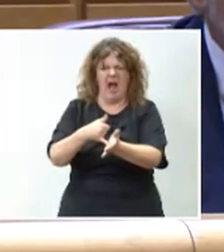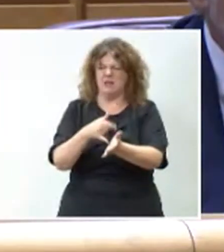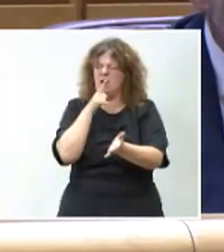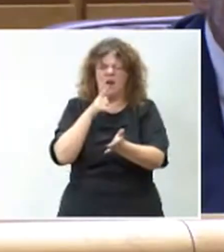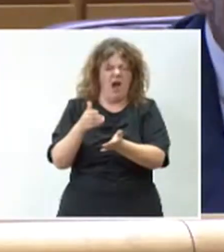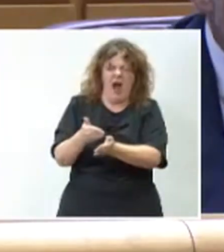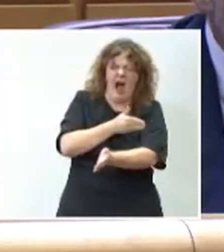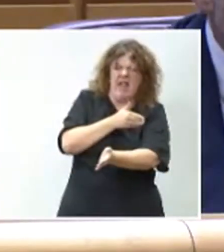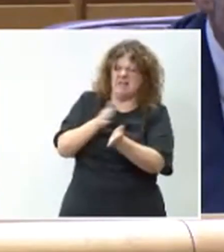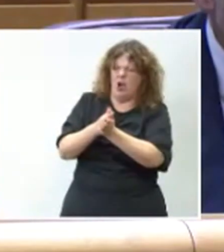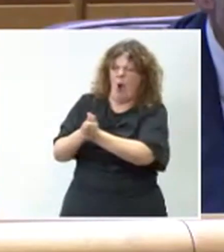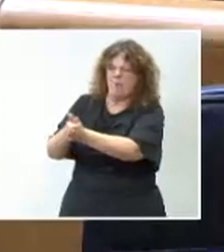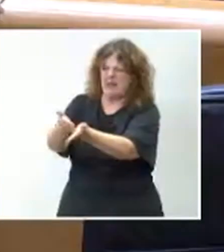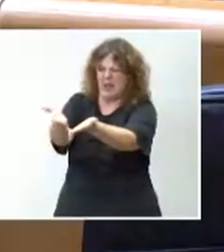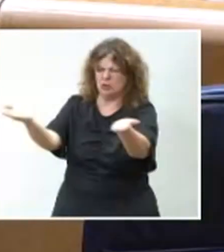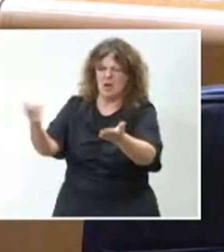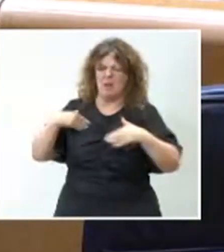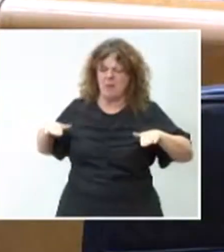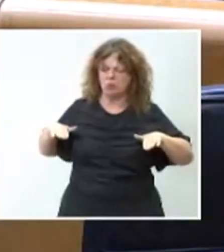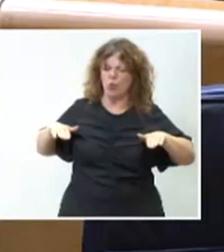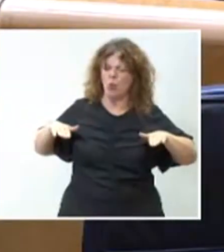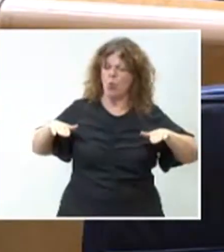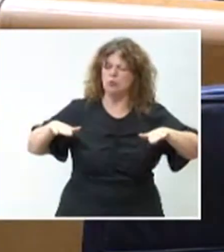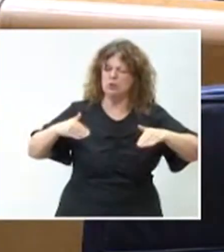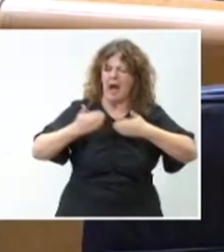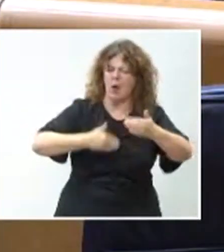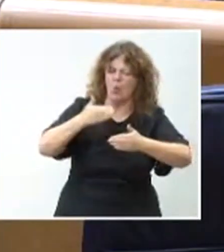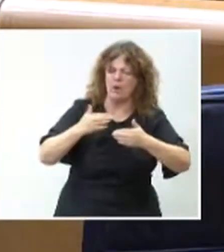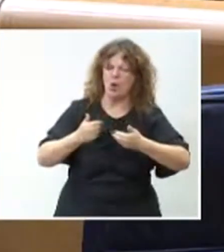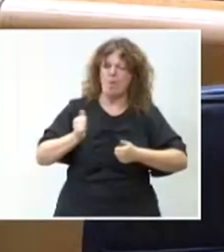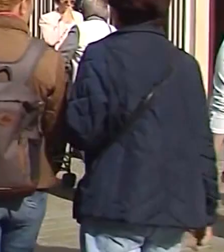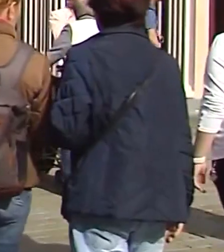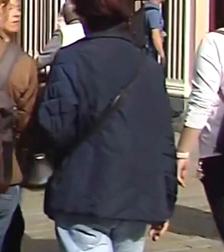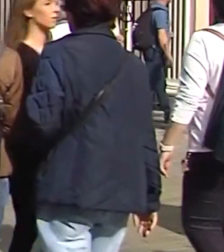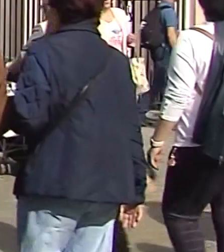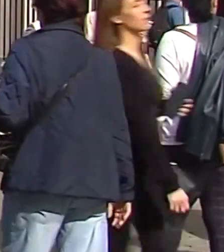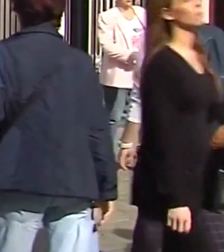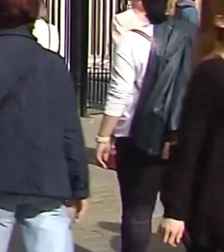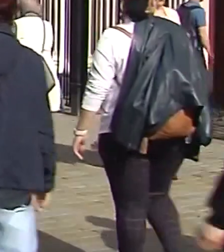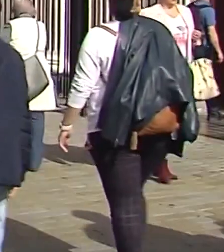mancomunidad y dirigentes de la diputación provincial de Cádiz y la junta de